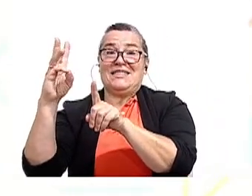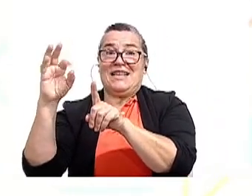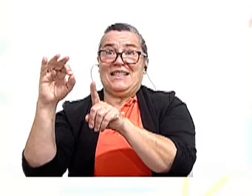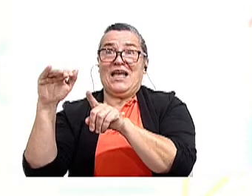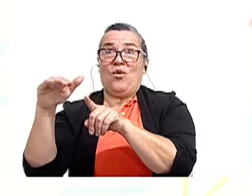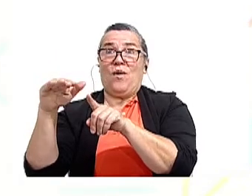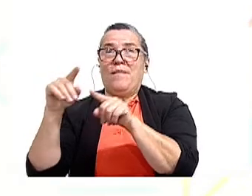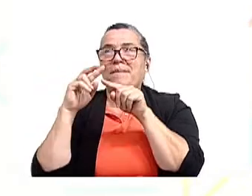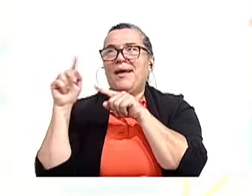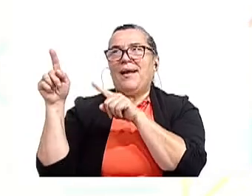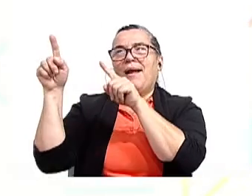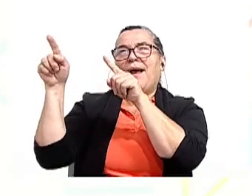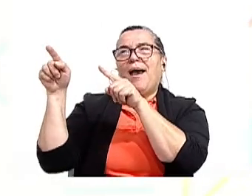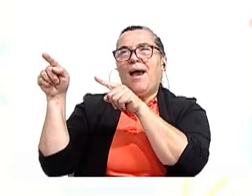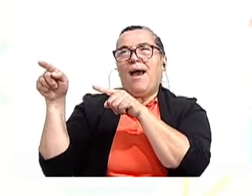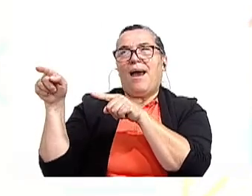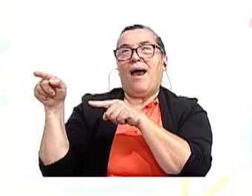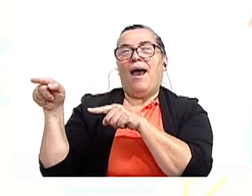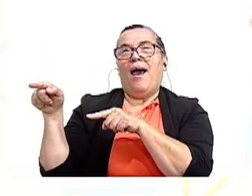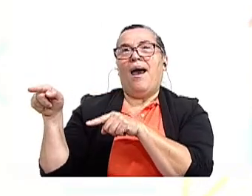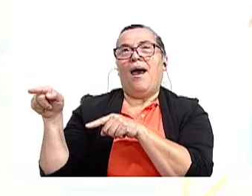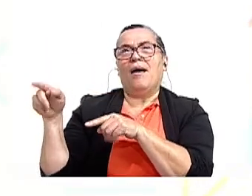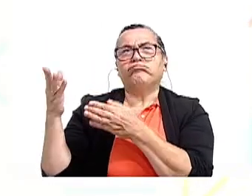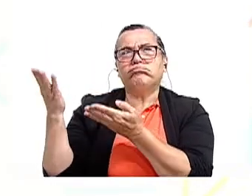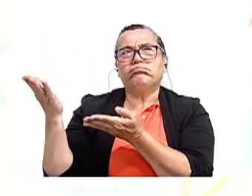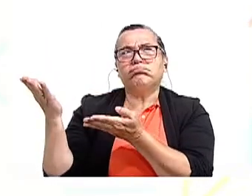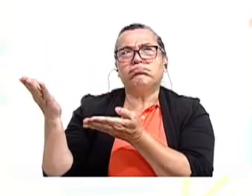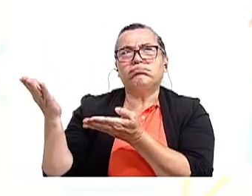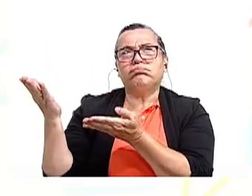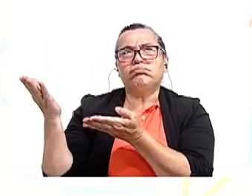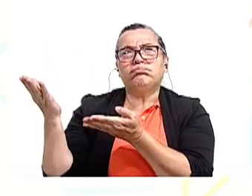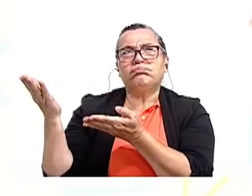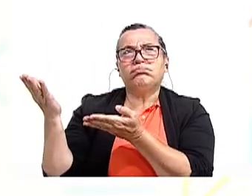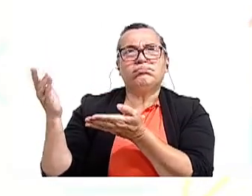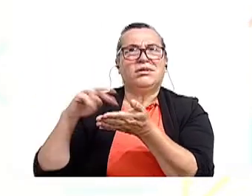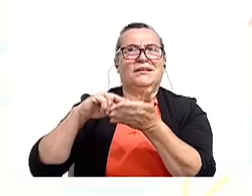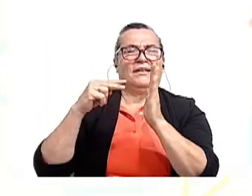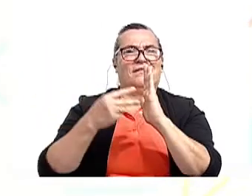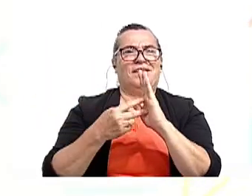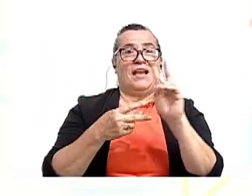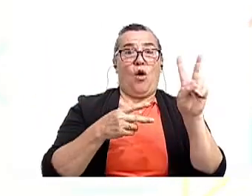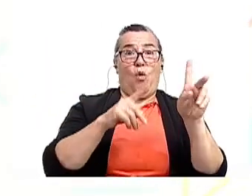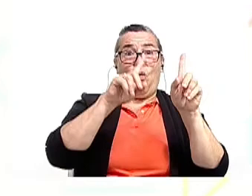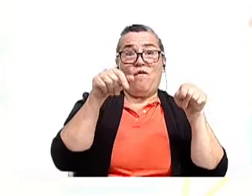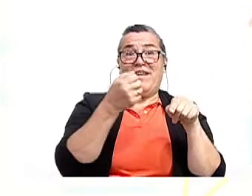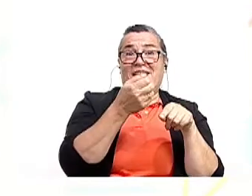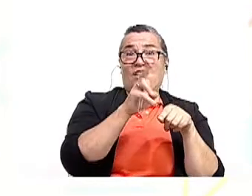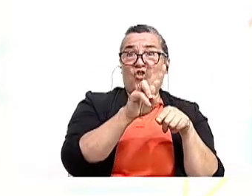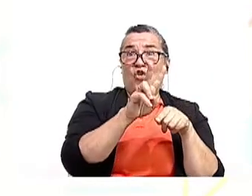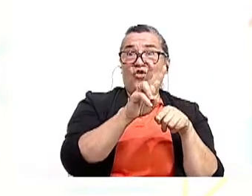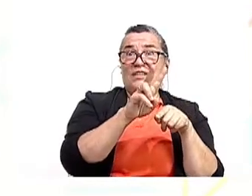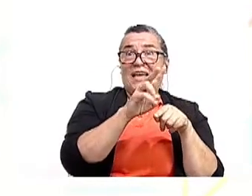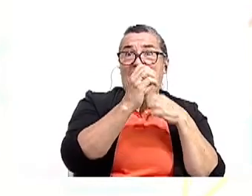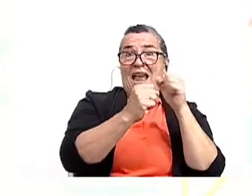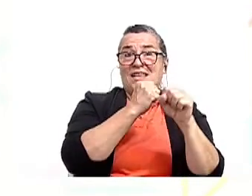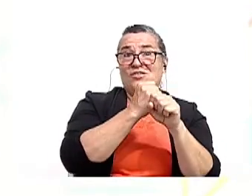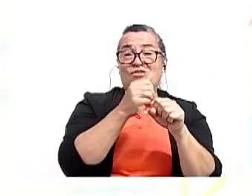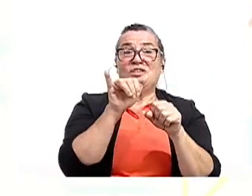Ahora, vamos a efectuar las operaciones y obtenemos que V de 12 es igual a